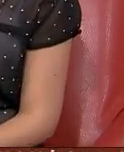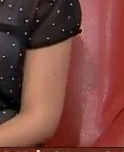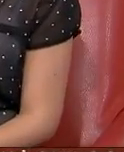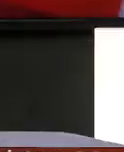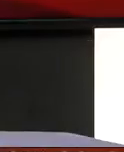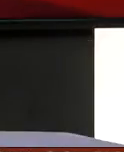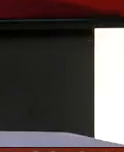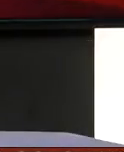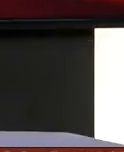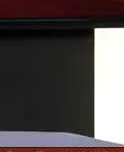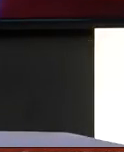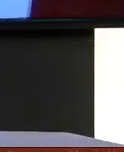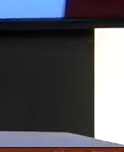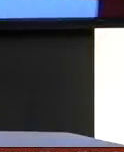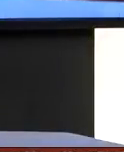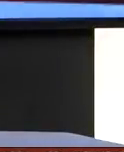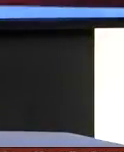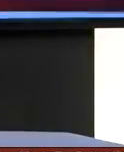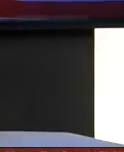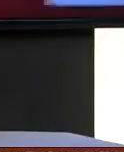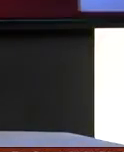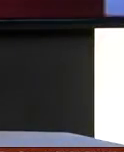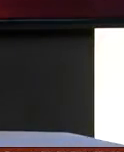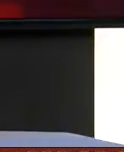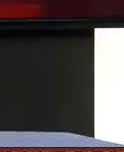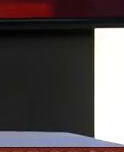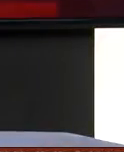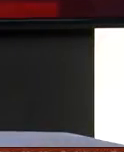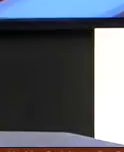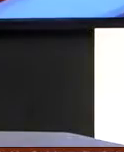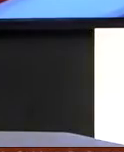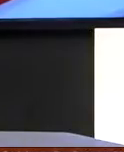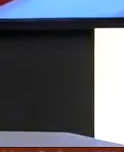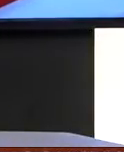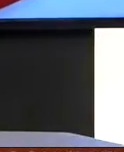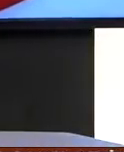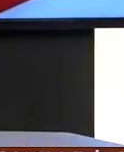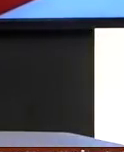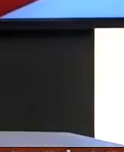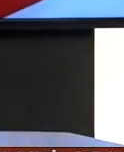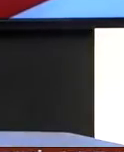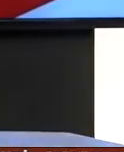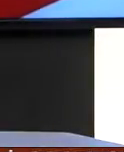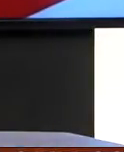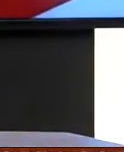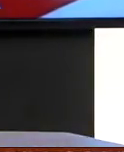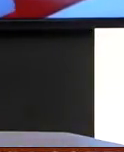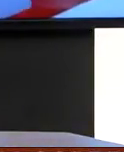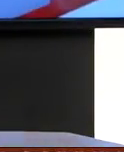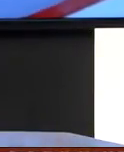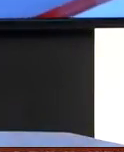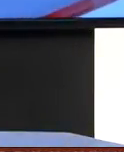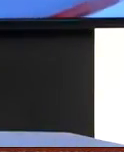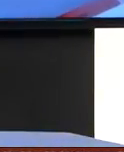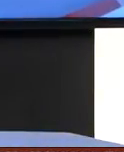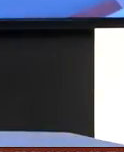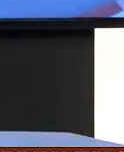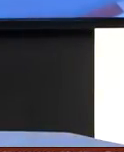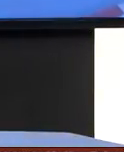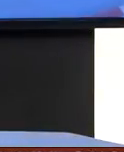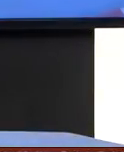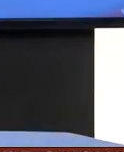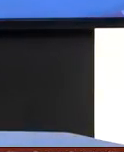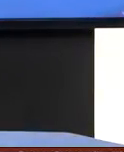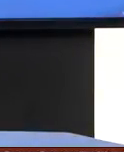día. Gracias, como siempre, por tan interesante información, Ana, que tengas un excelente día. Y estudiantes de la UNAM realizaron un